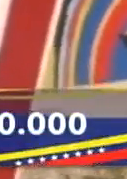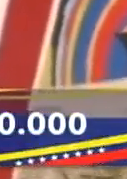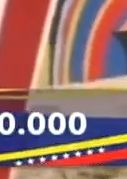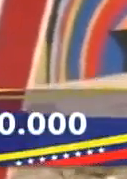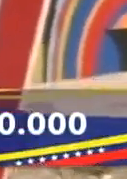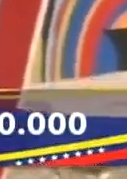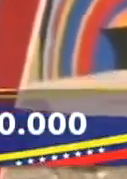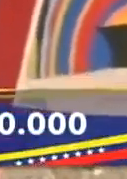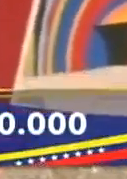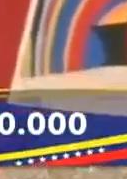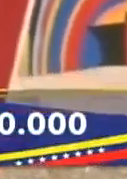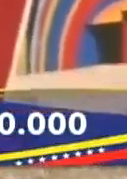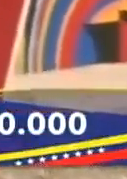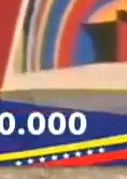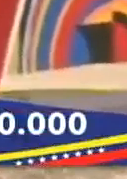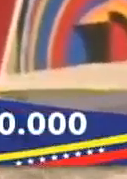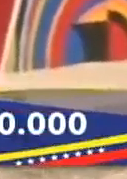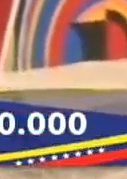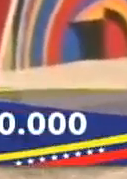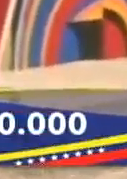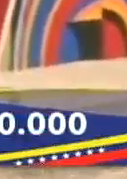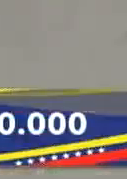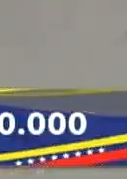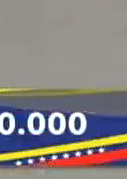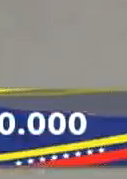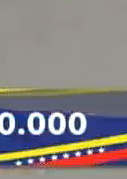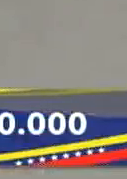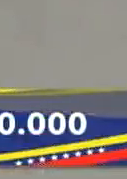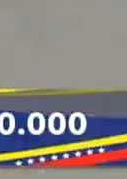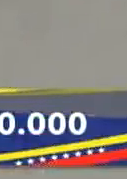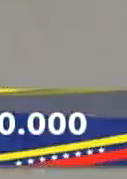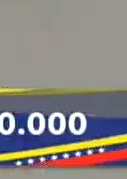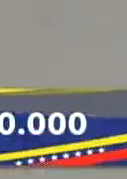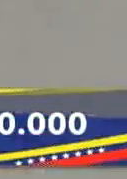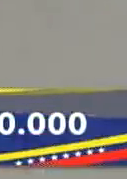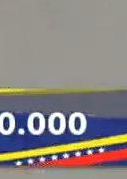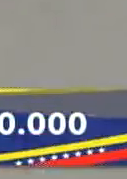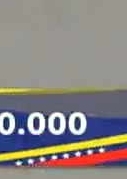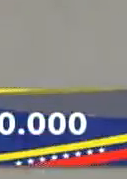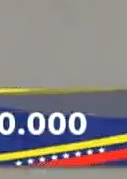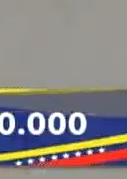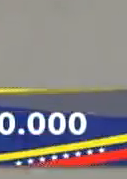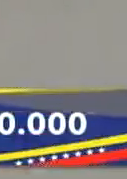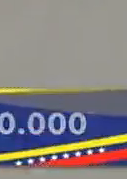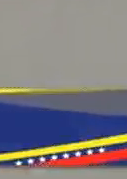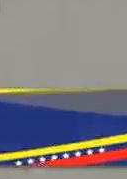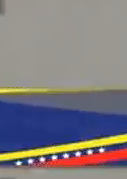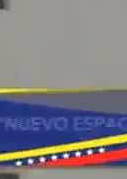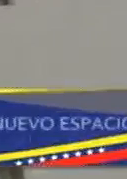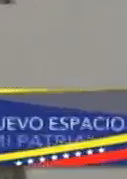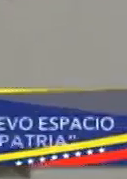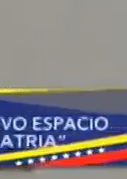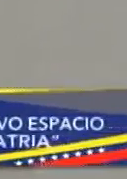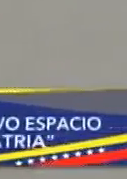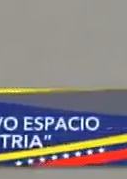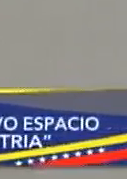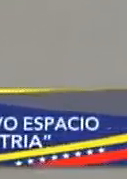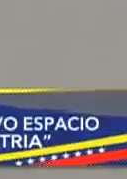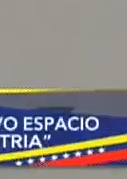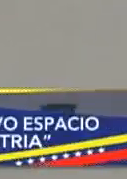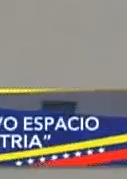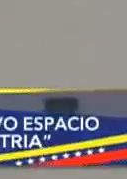a que hemos conseguido una gran organización comunal, y quiero presentarle a Edwin, que es uno de los voceros, para que le comente el nivel